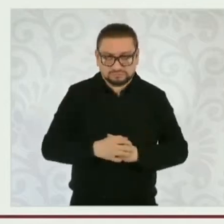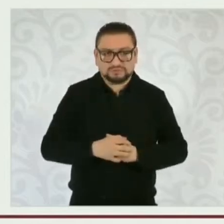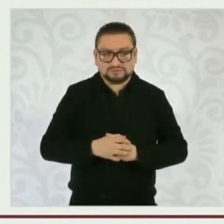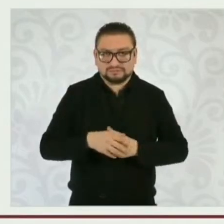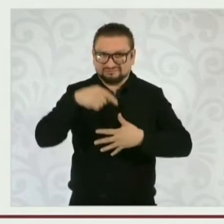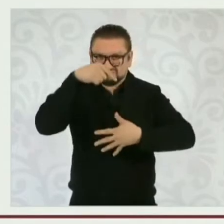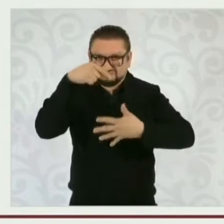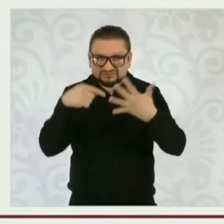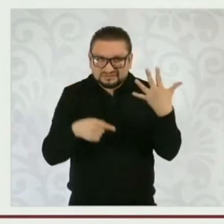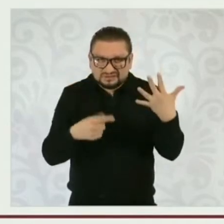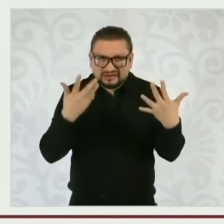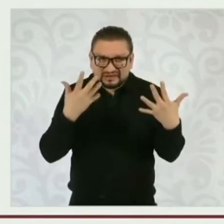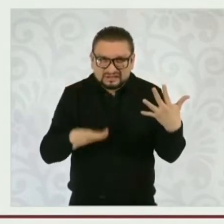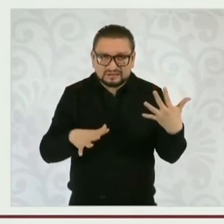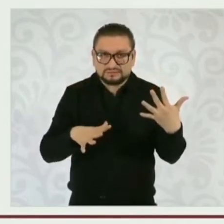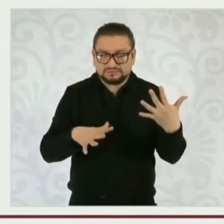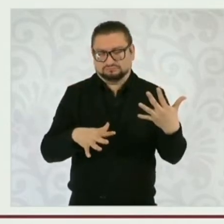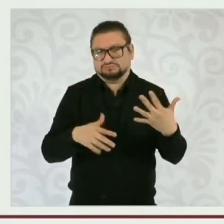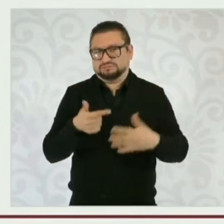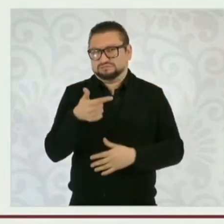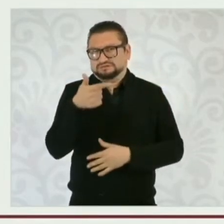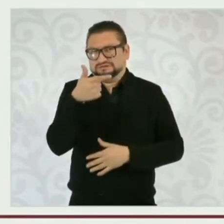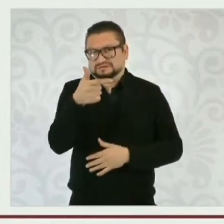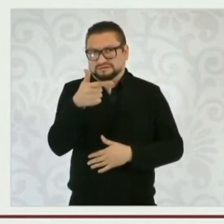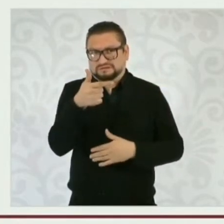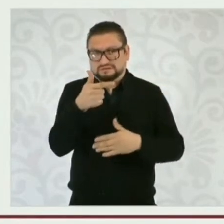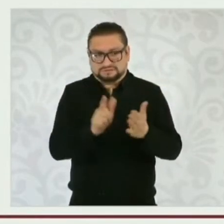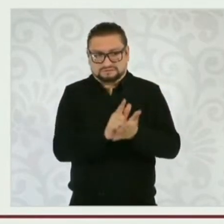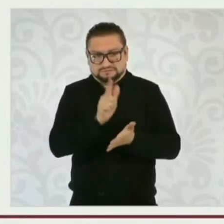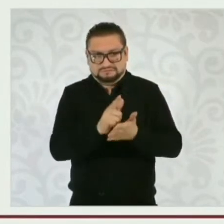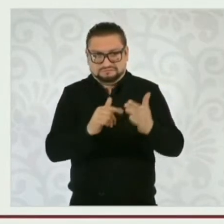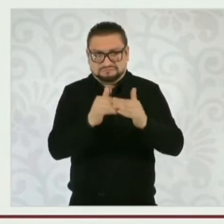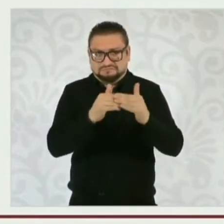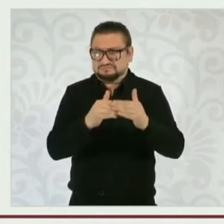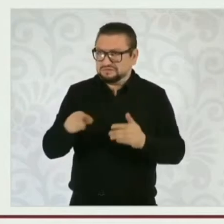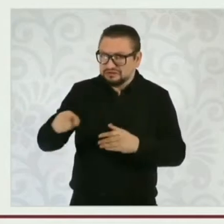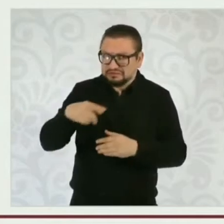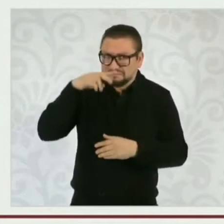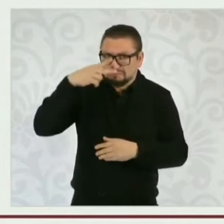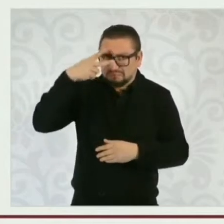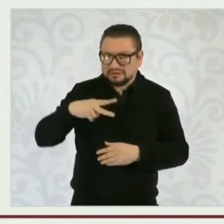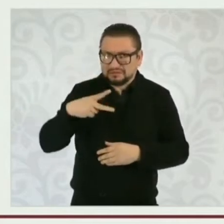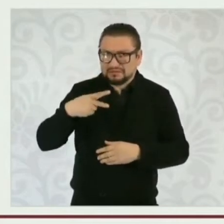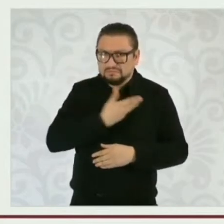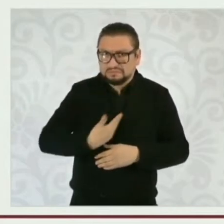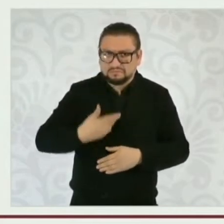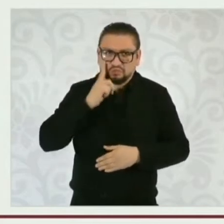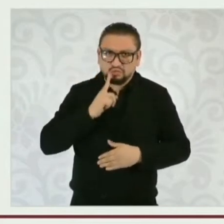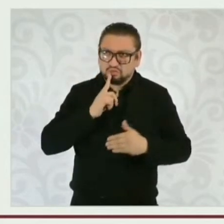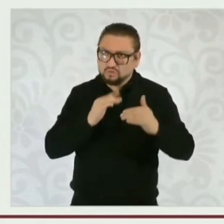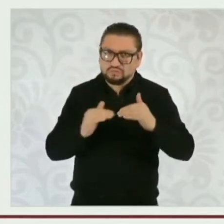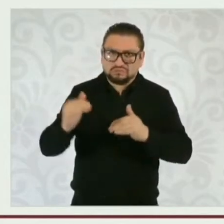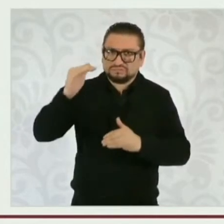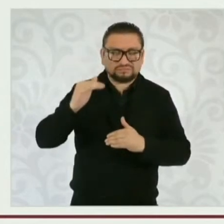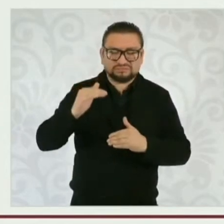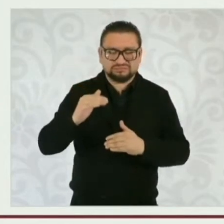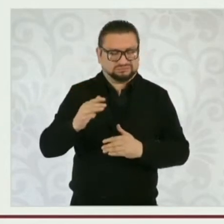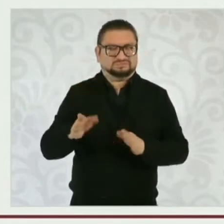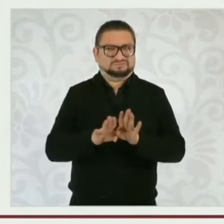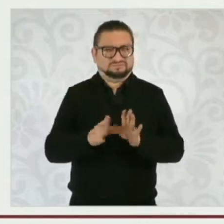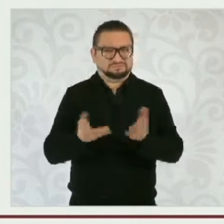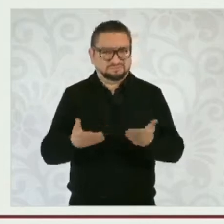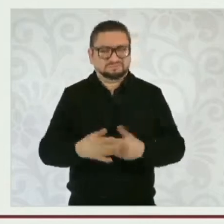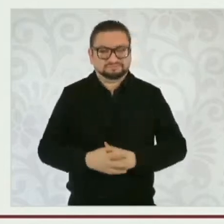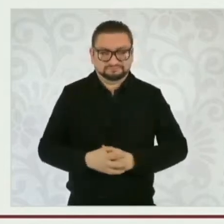de estas 10, como 7 son superiores al ingreso de la Presidenta de México. Y aquí, bueno,